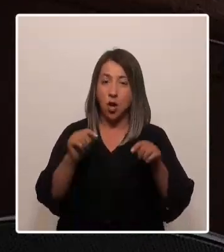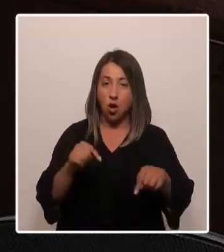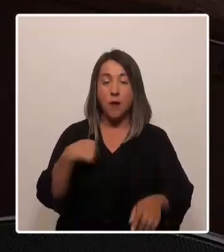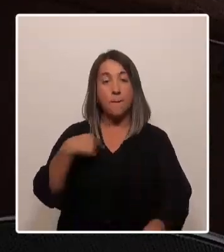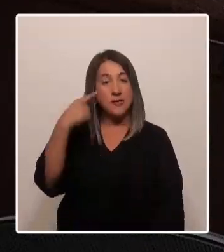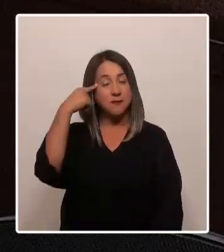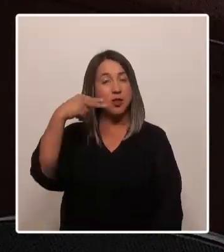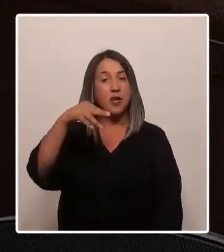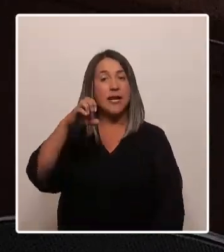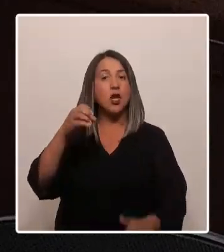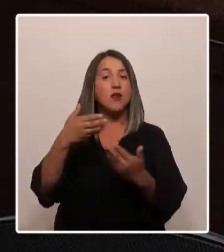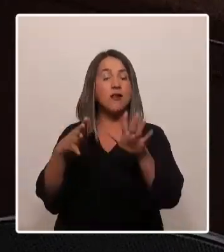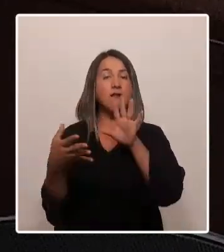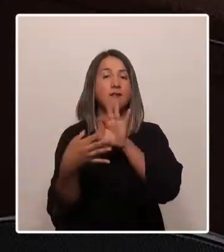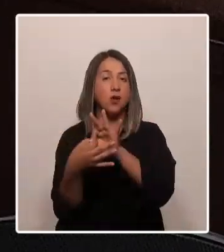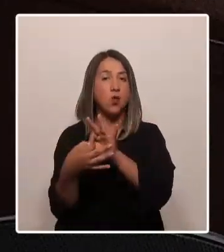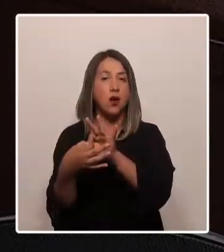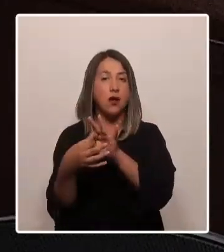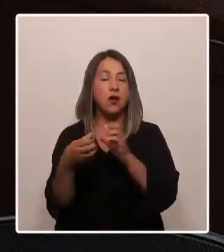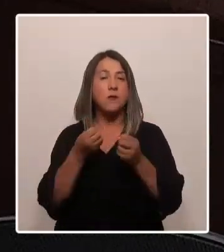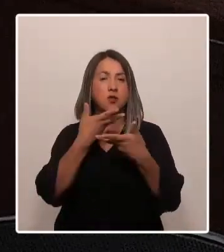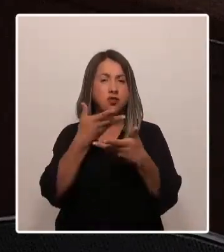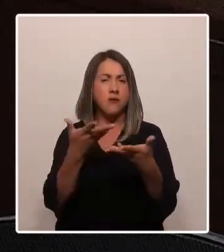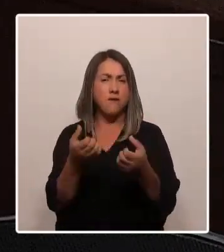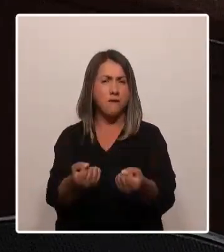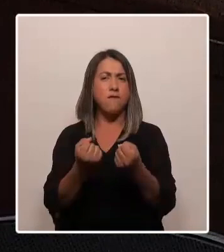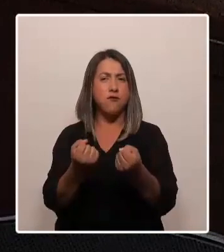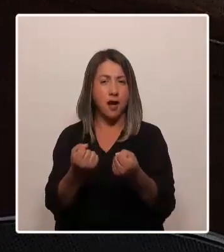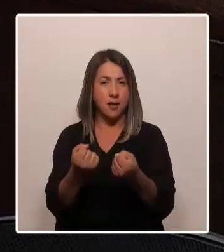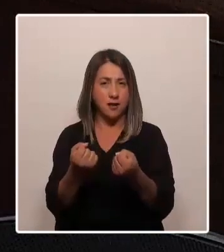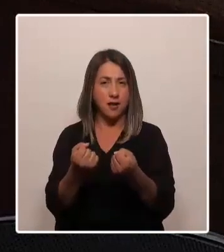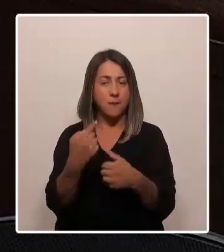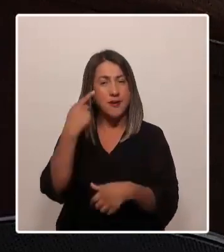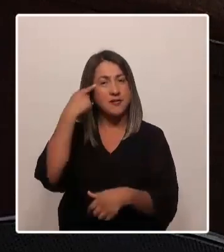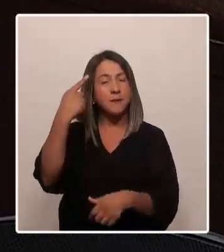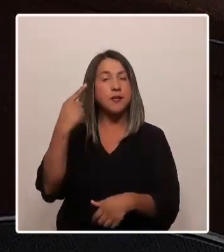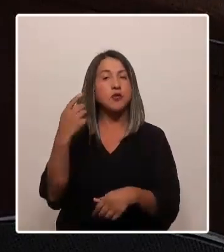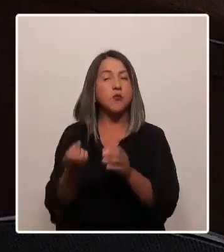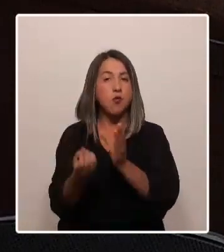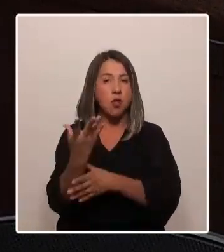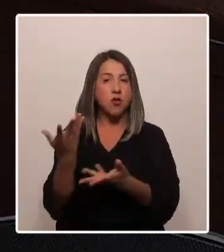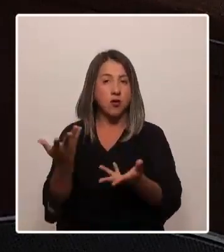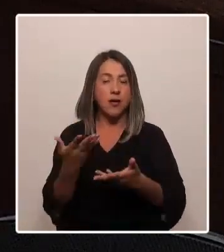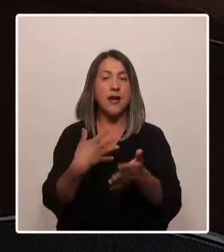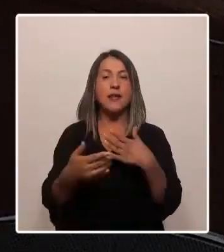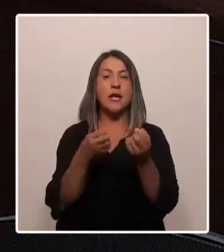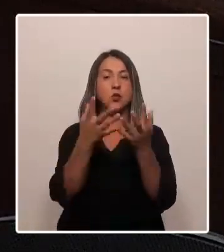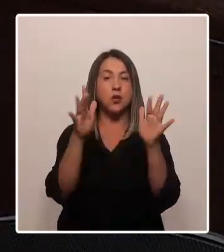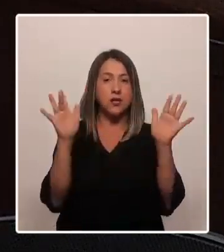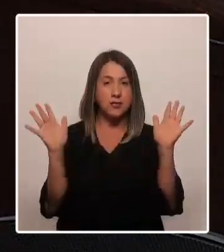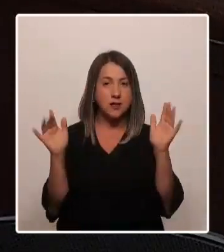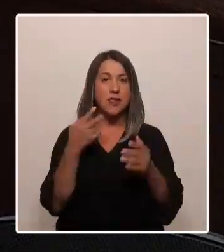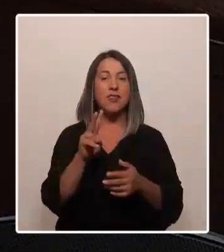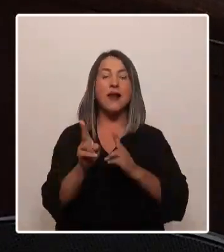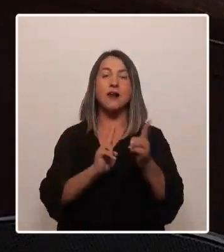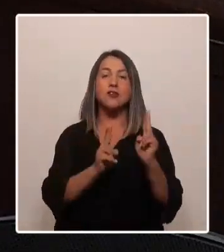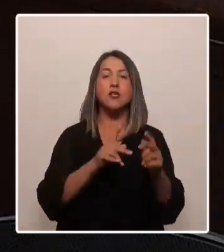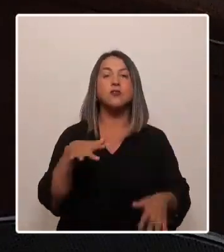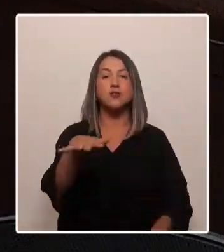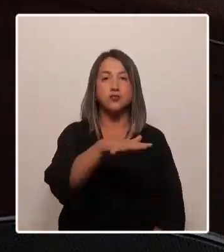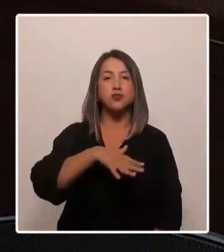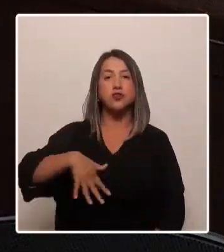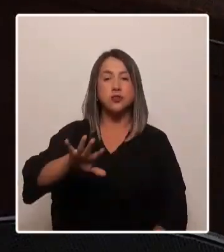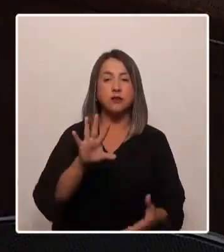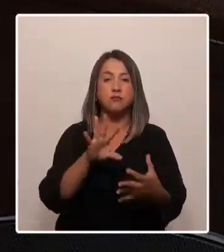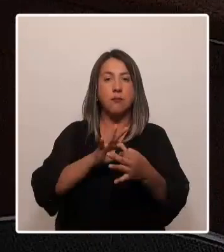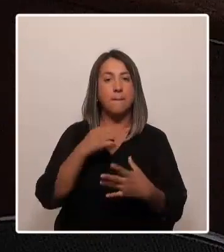se vincula con una de las expresiones más potentes de la eficacia del pensamiento moderno, la naturalización de las relaciones sociales. Pensar es que